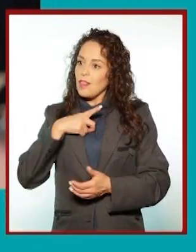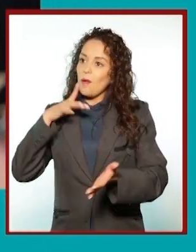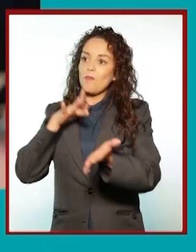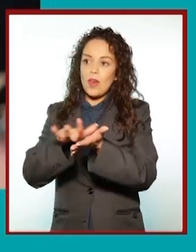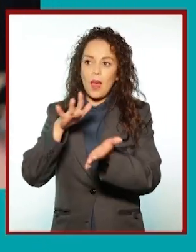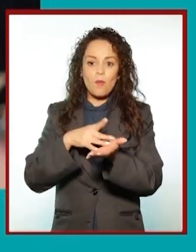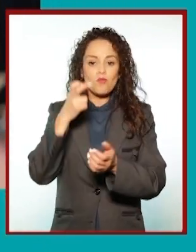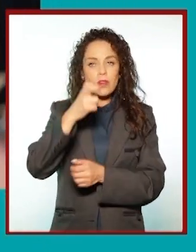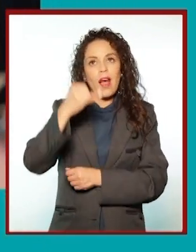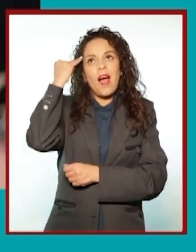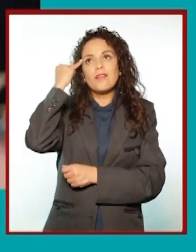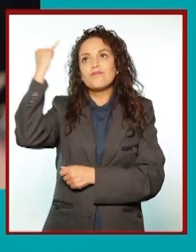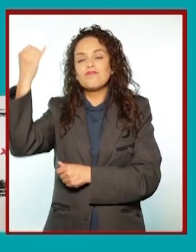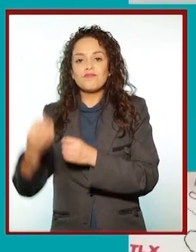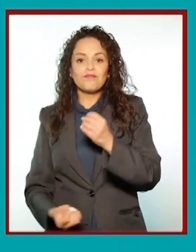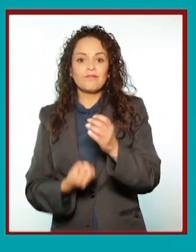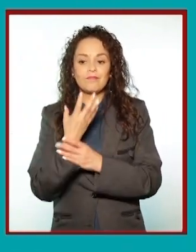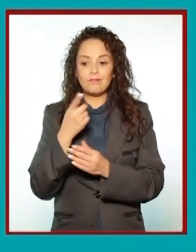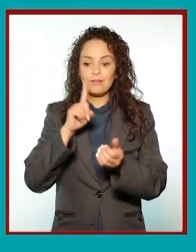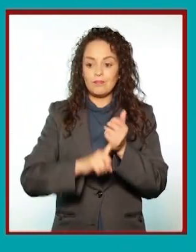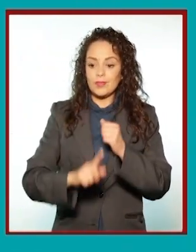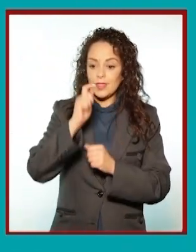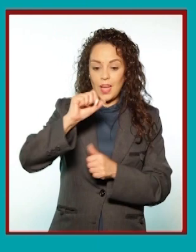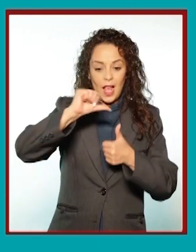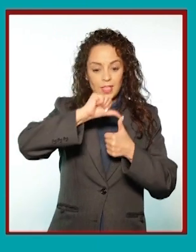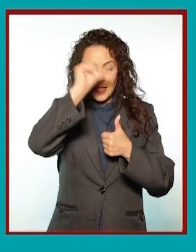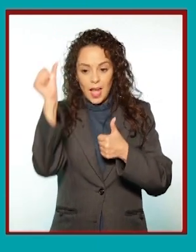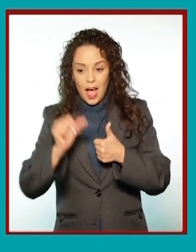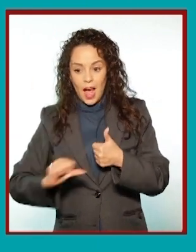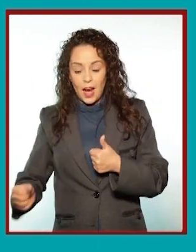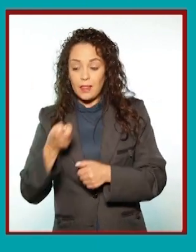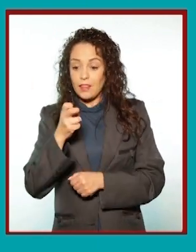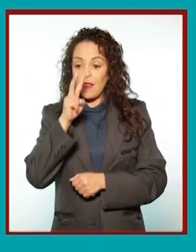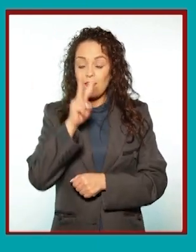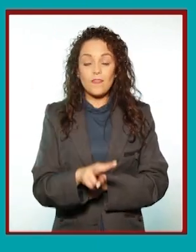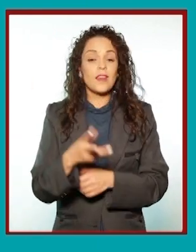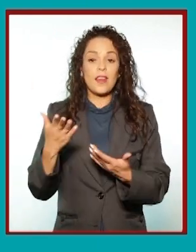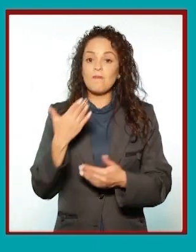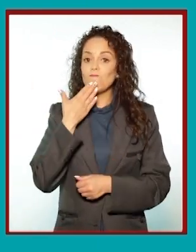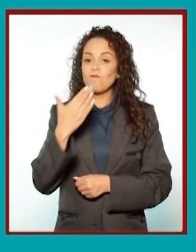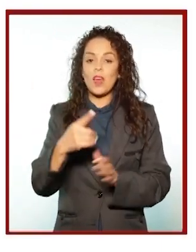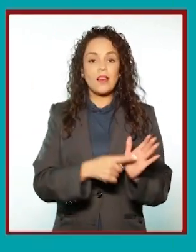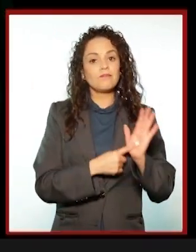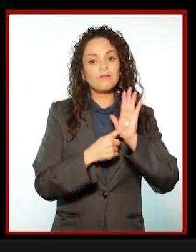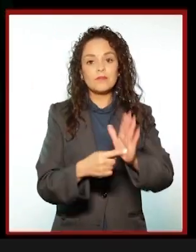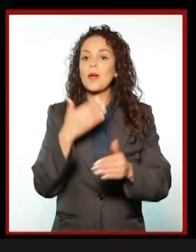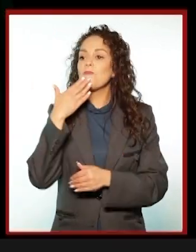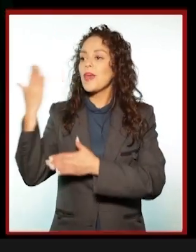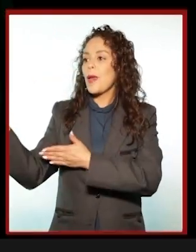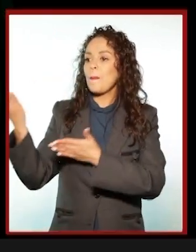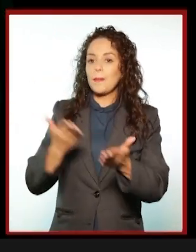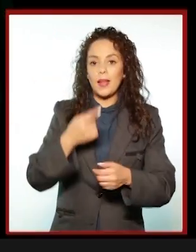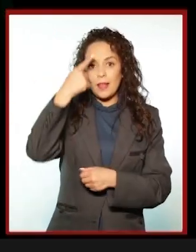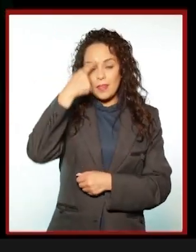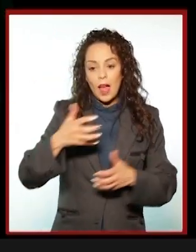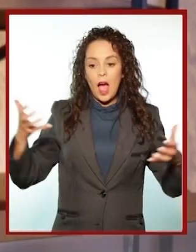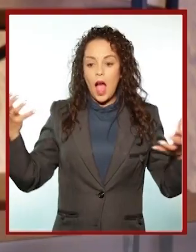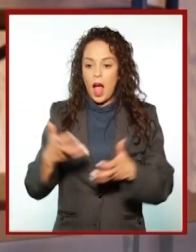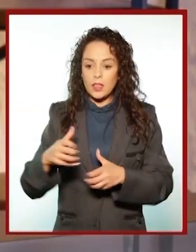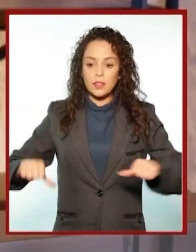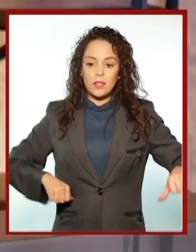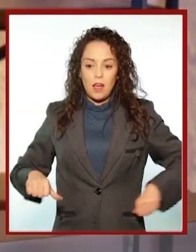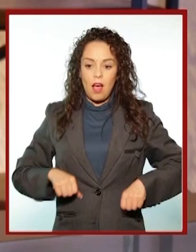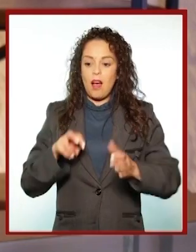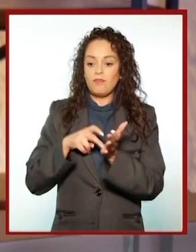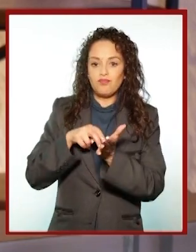creativo, que la tarjeta de lo creativo y de lo artístico, pues siempre es una buena tarjeta como de bienvenida para el